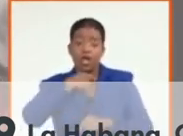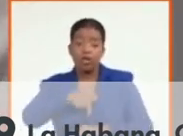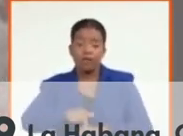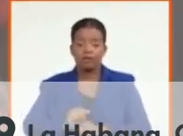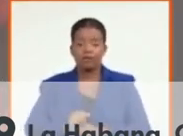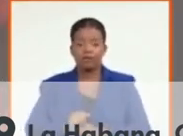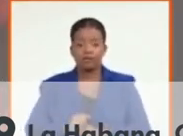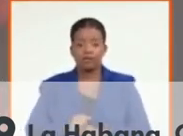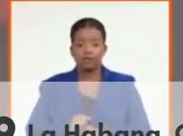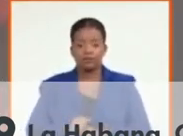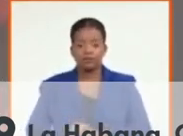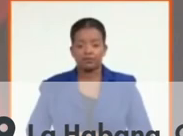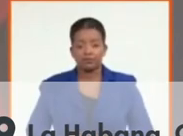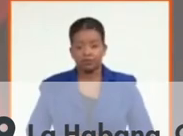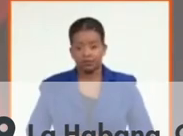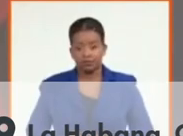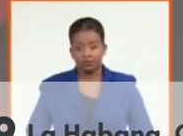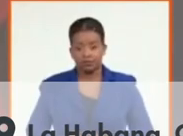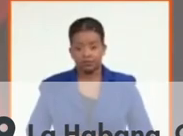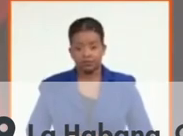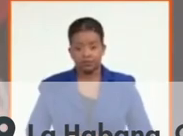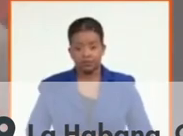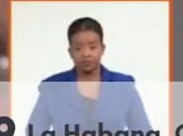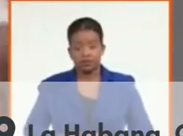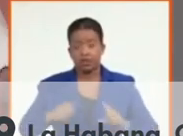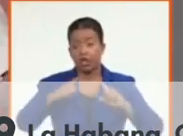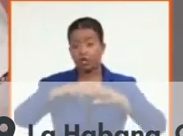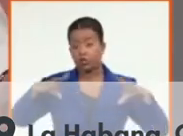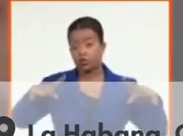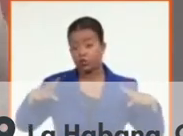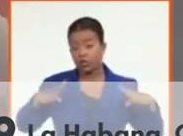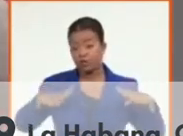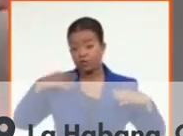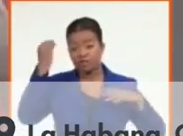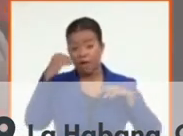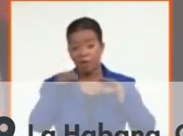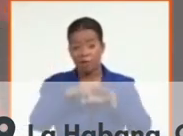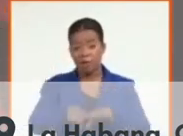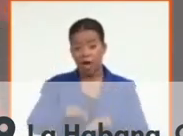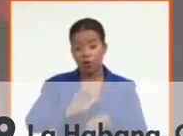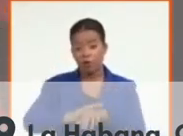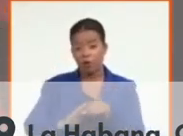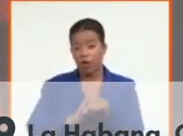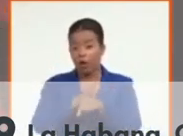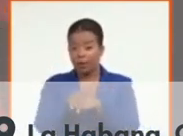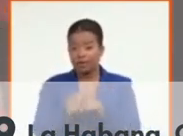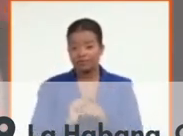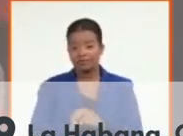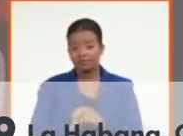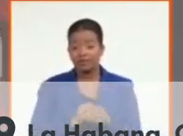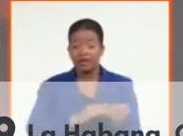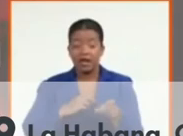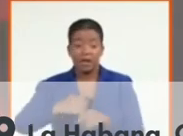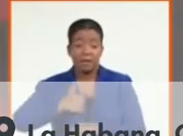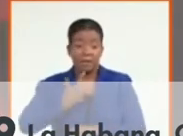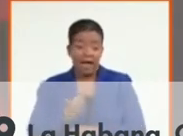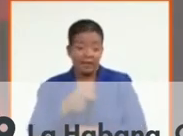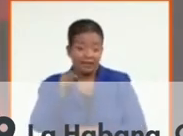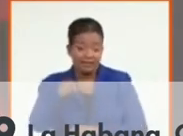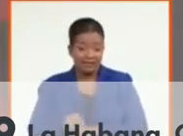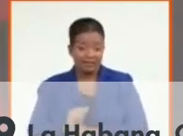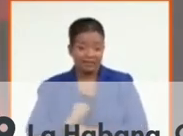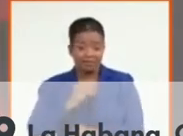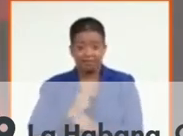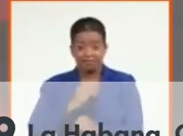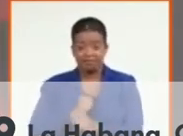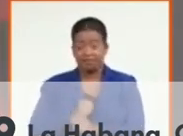como cuando pasó cuando con el turismo cuando pasó cuando los artistas que no podían trabajar el comité ejecutivo del